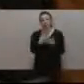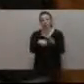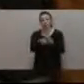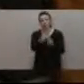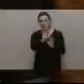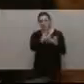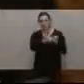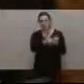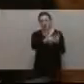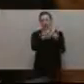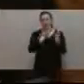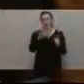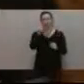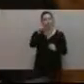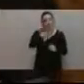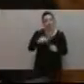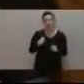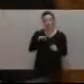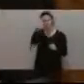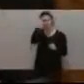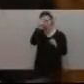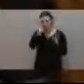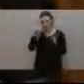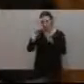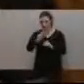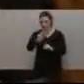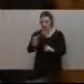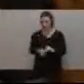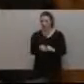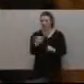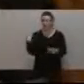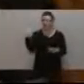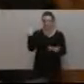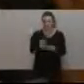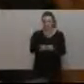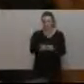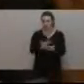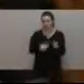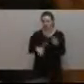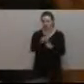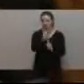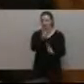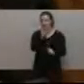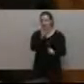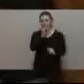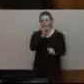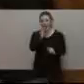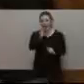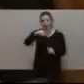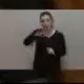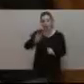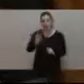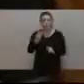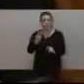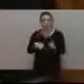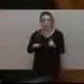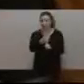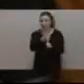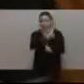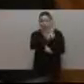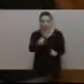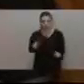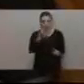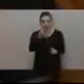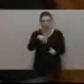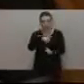al reconocimiento de estas enfermedades. Hasta el día de hoy esto no está conseguido. La Organización Mundial de la Salud no las reconoce en